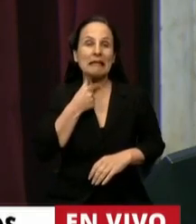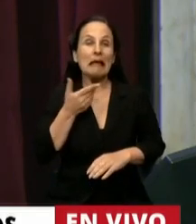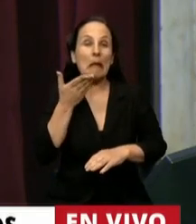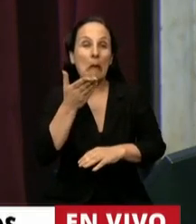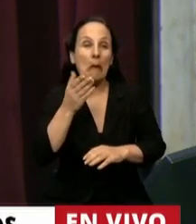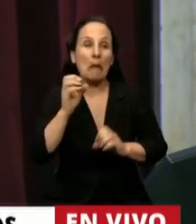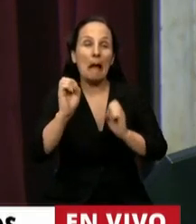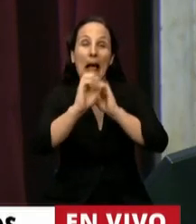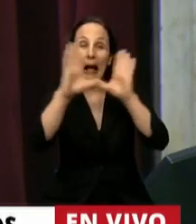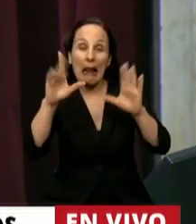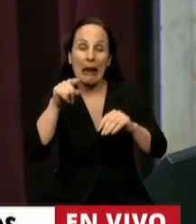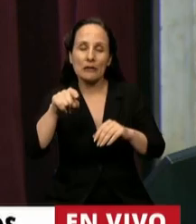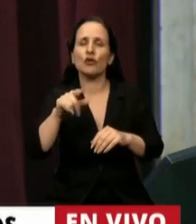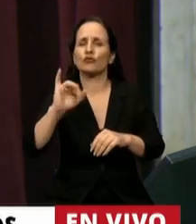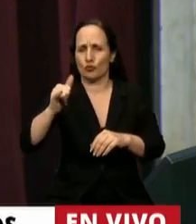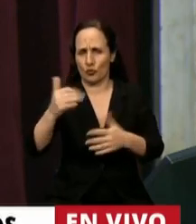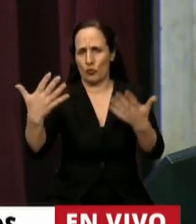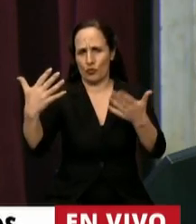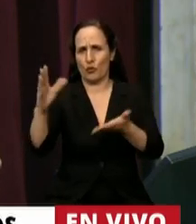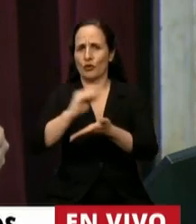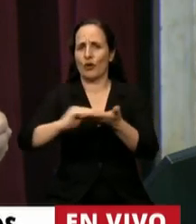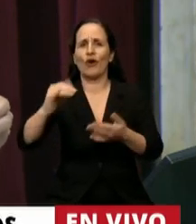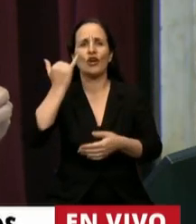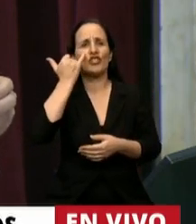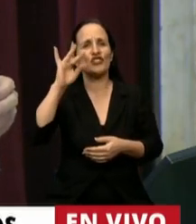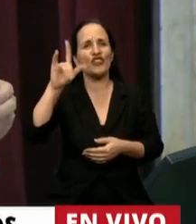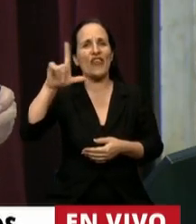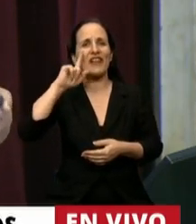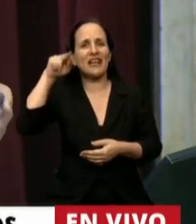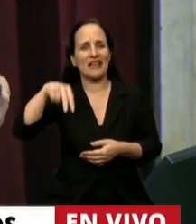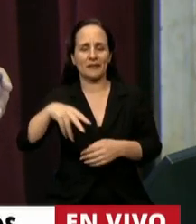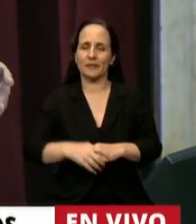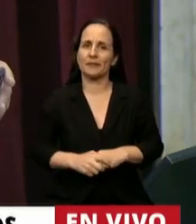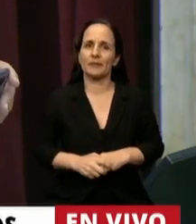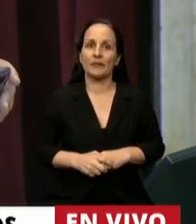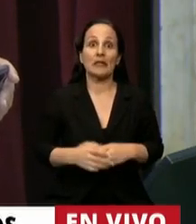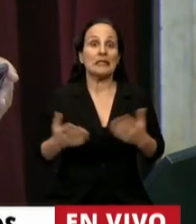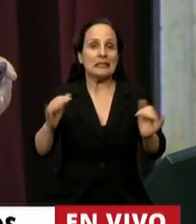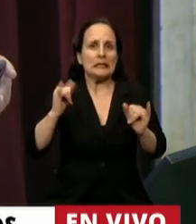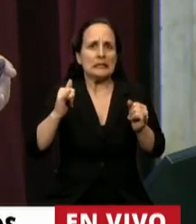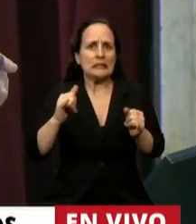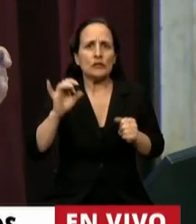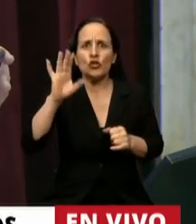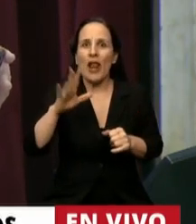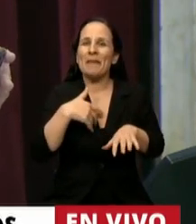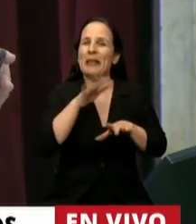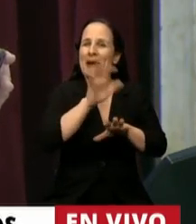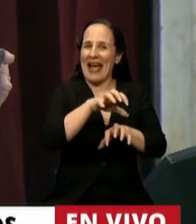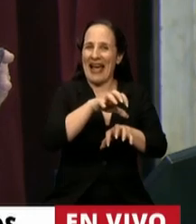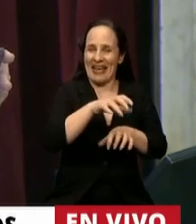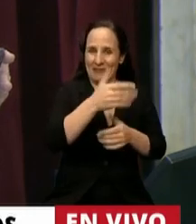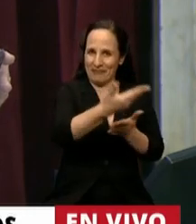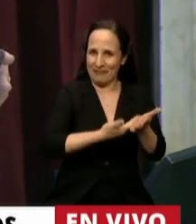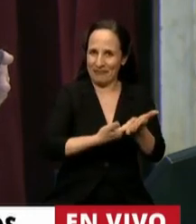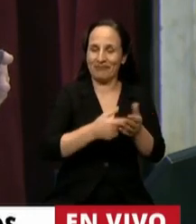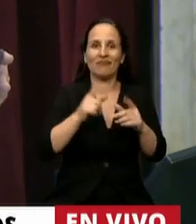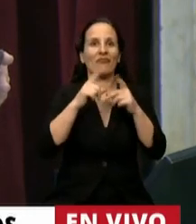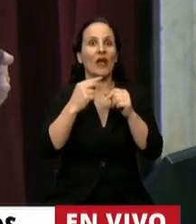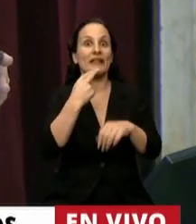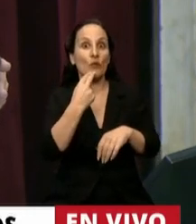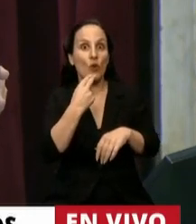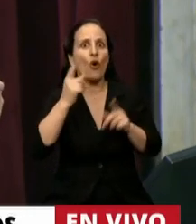por supuesto. Tiene la palabra el diputado Pablo Yedlin. No, simplemente para que quede en la versión taquigráfica, en el artículo